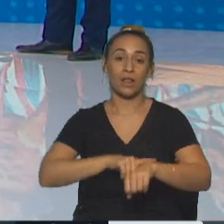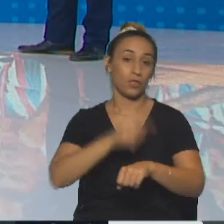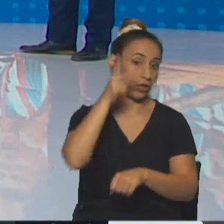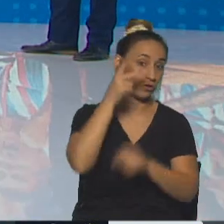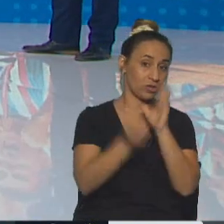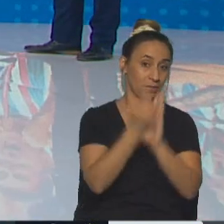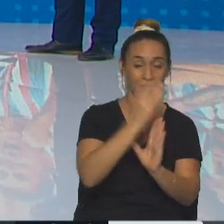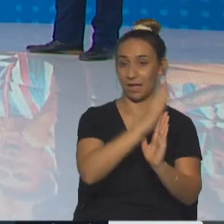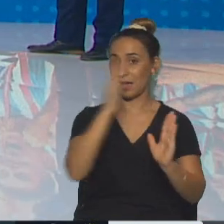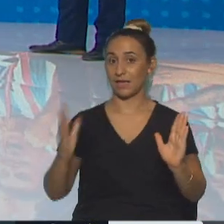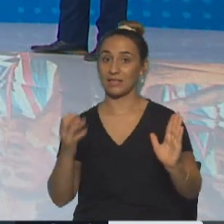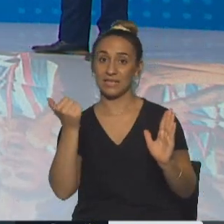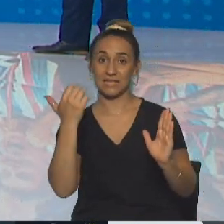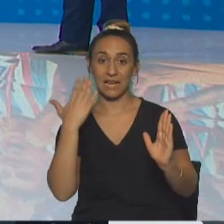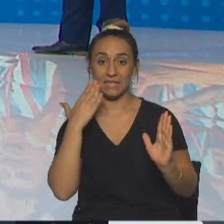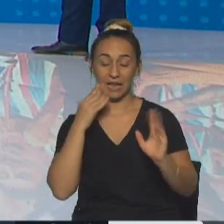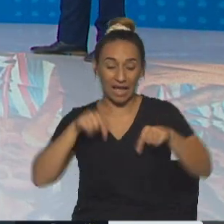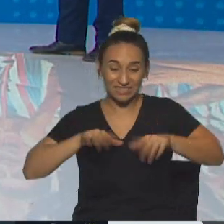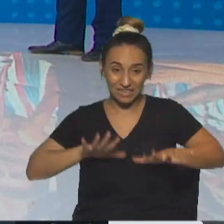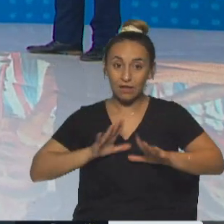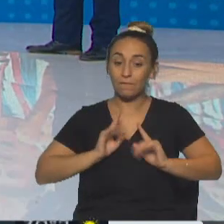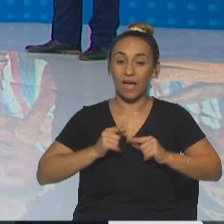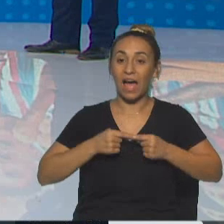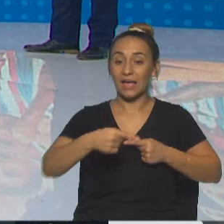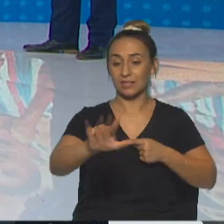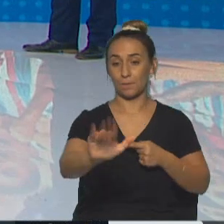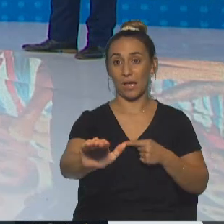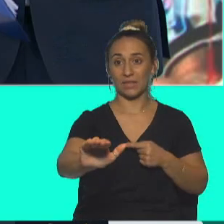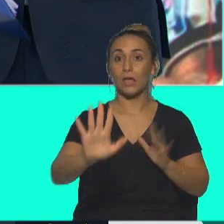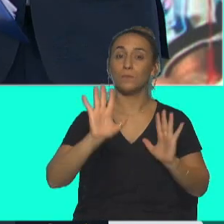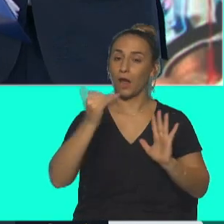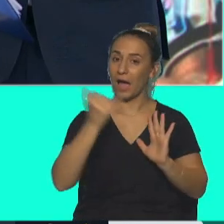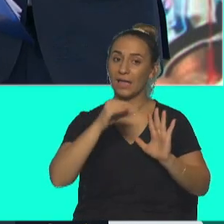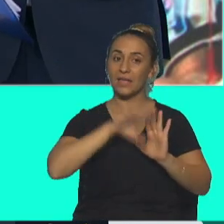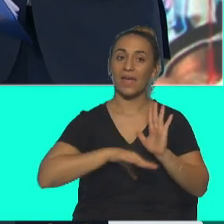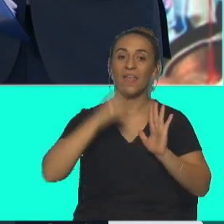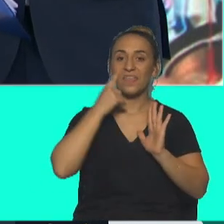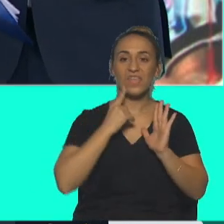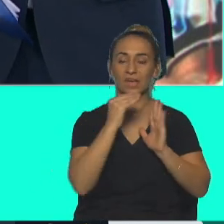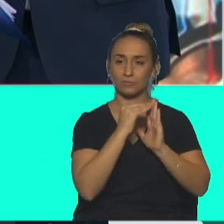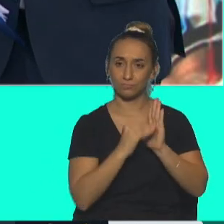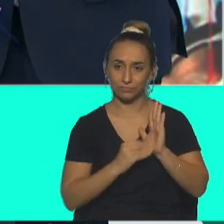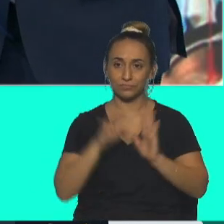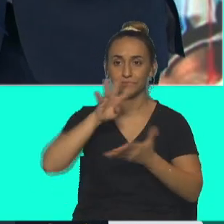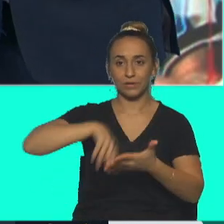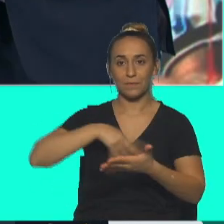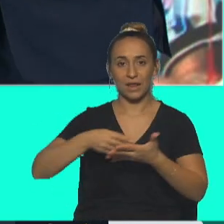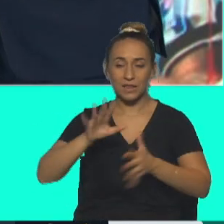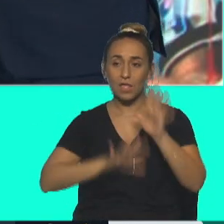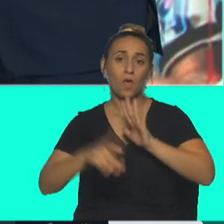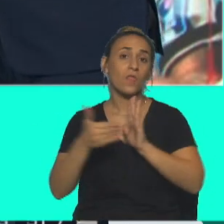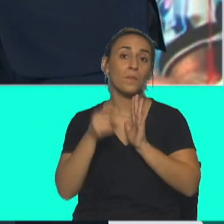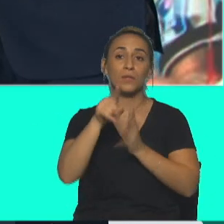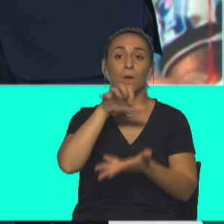se va a mantener desde hoy hasta el martes, pero tiene todos sus respectivos días de acuerdo al sector que hayas sacado tu